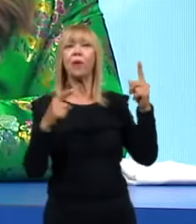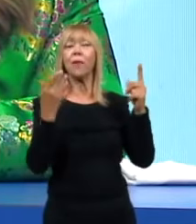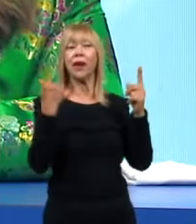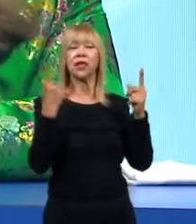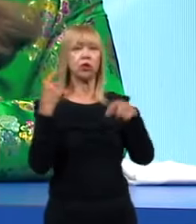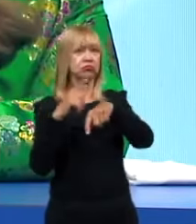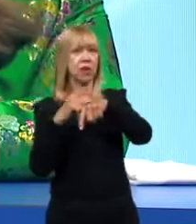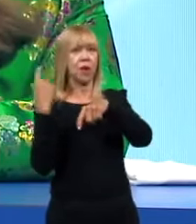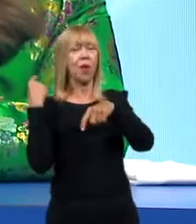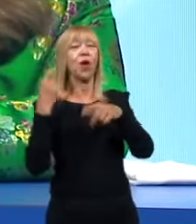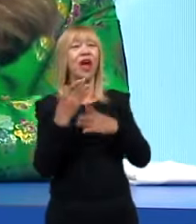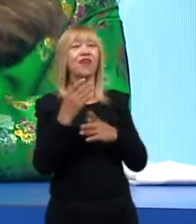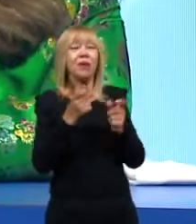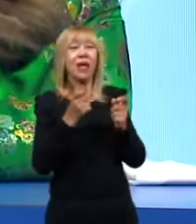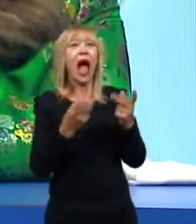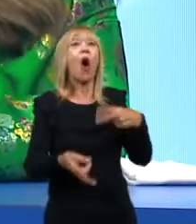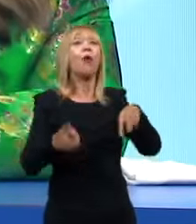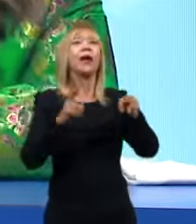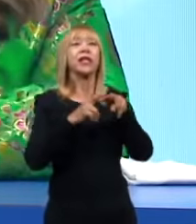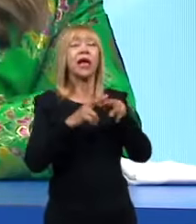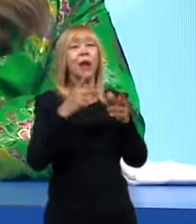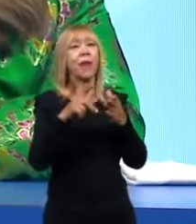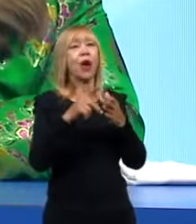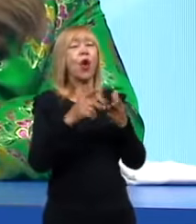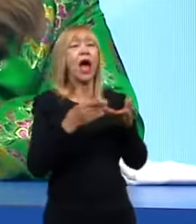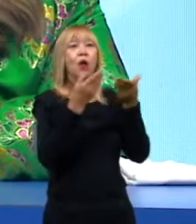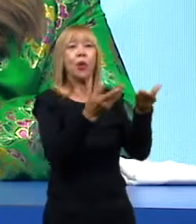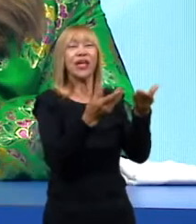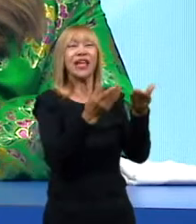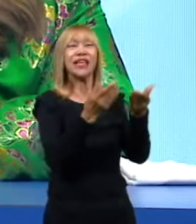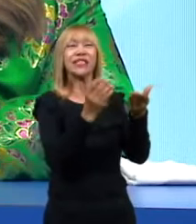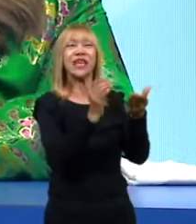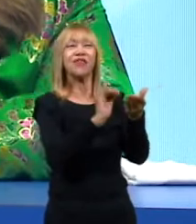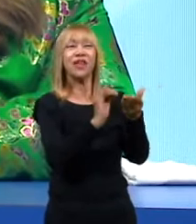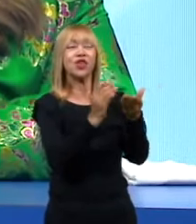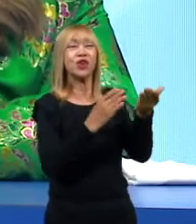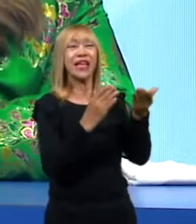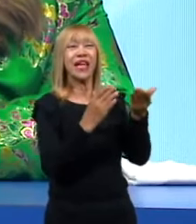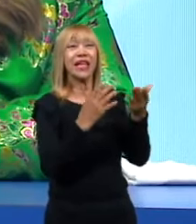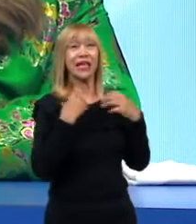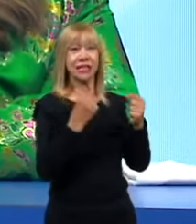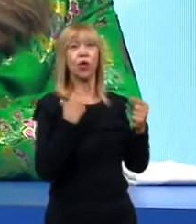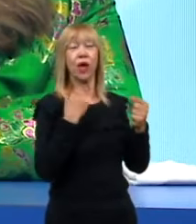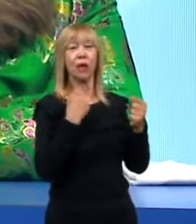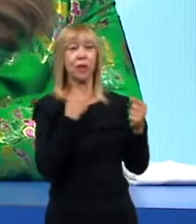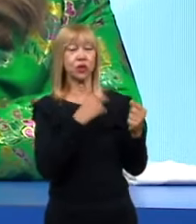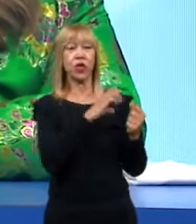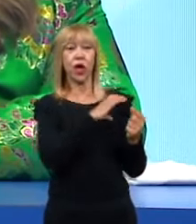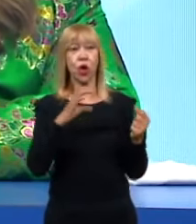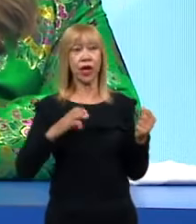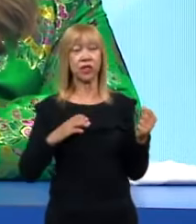pasado término, por la vía administrativa, aumentar el pago a los proveedores de servicios de salud en Puerto Rico en mi función congresional.